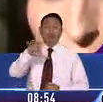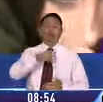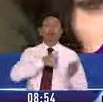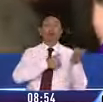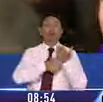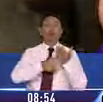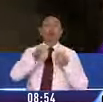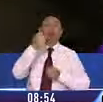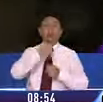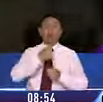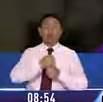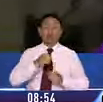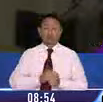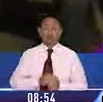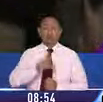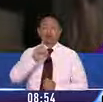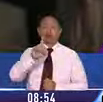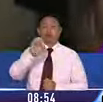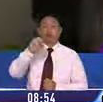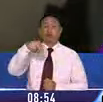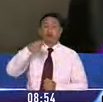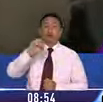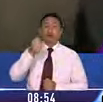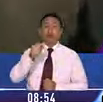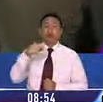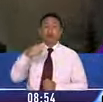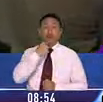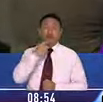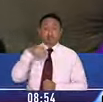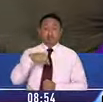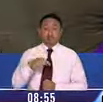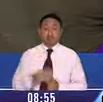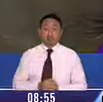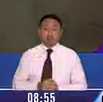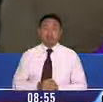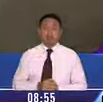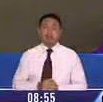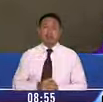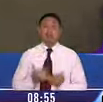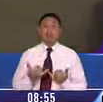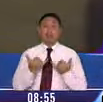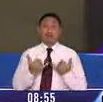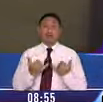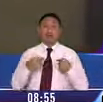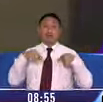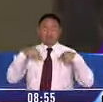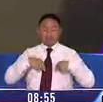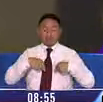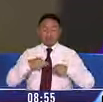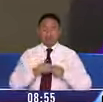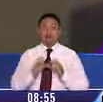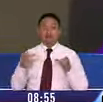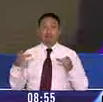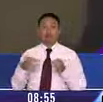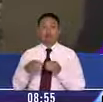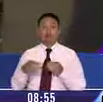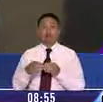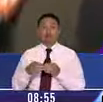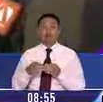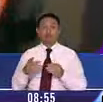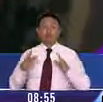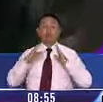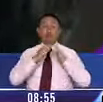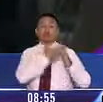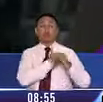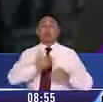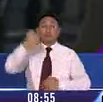de Trabajo, Patricio Donoso. Pues él ha confirmado una vez más que el día de hoy, acá en la sede del Palacio de